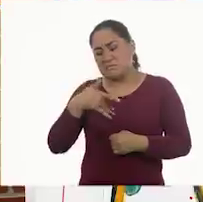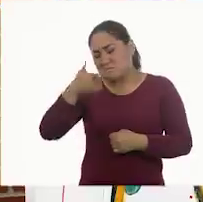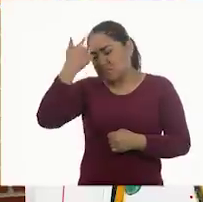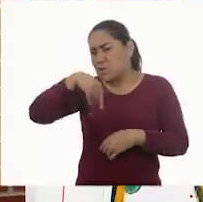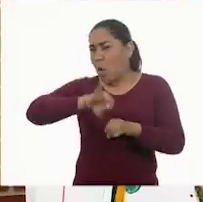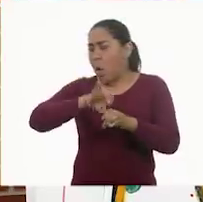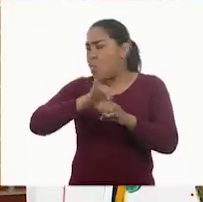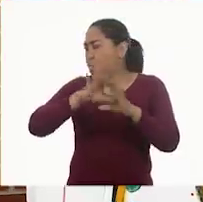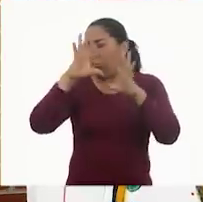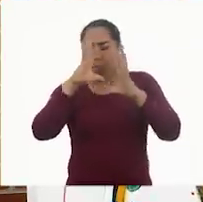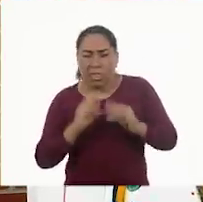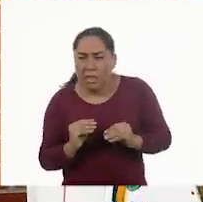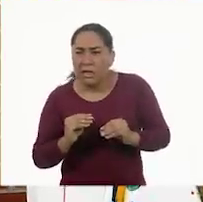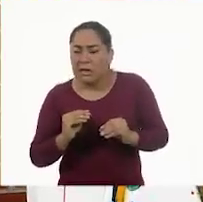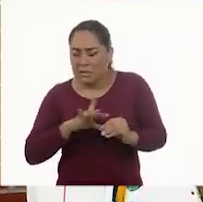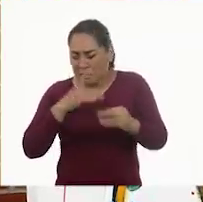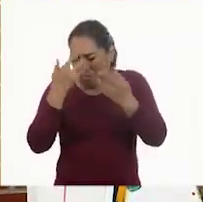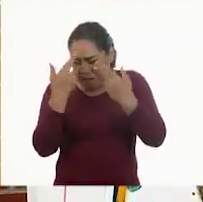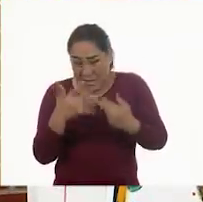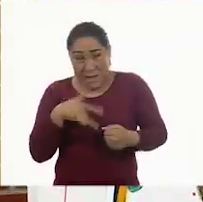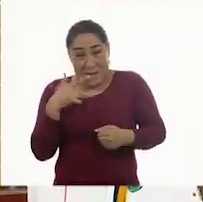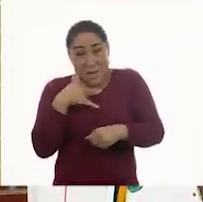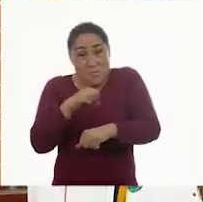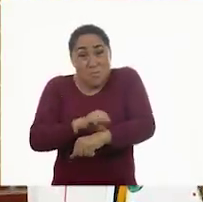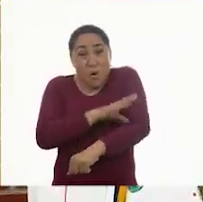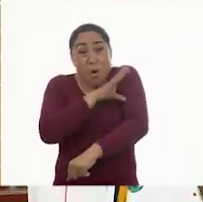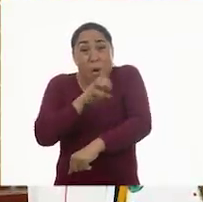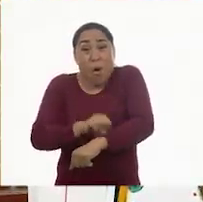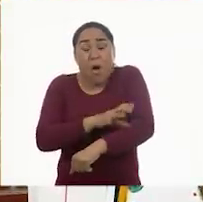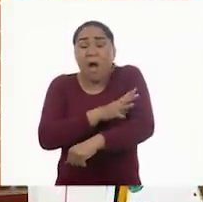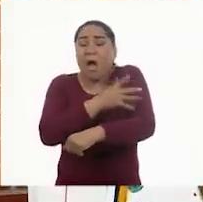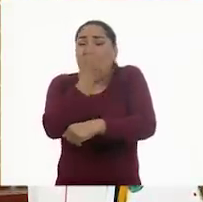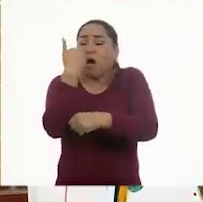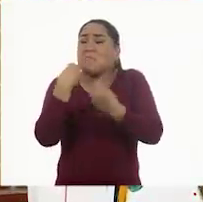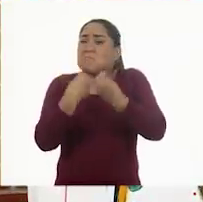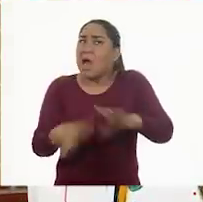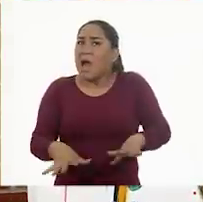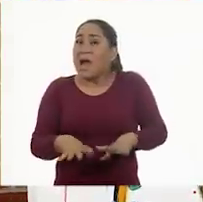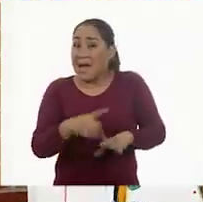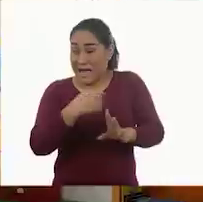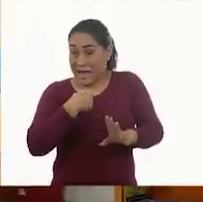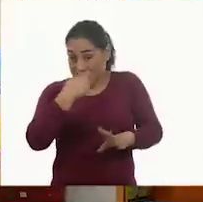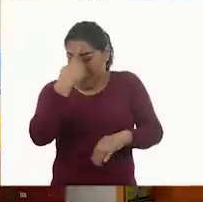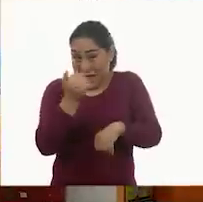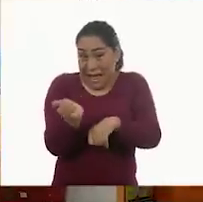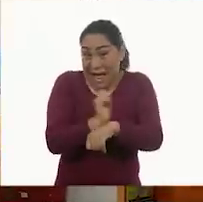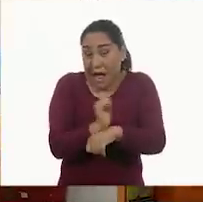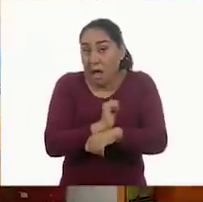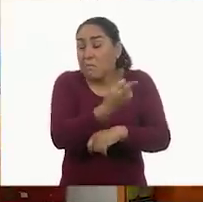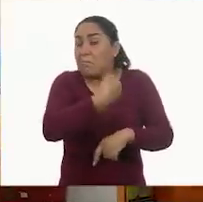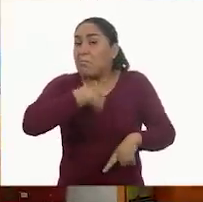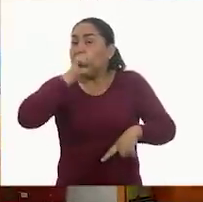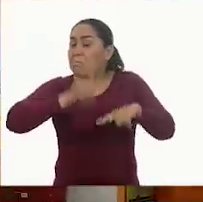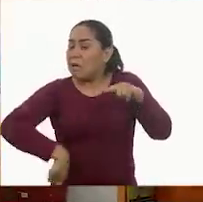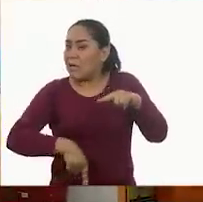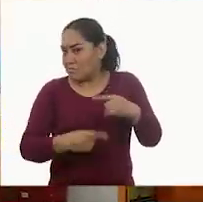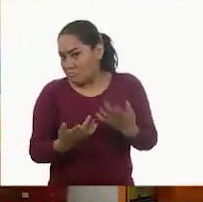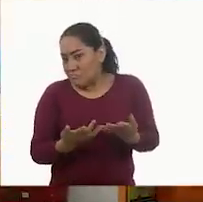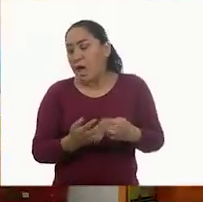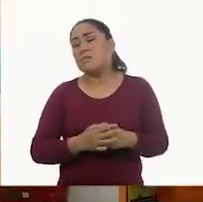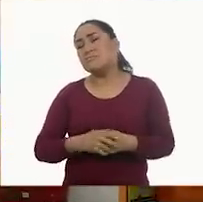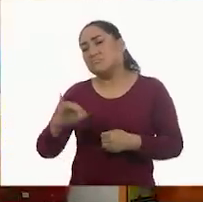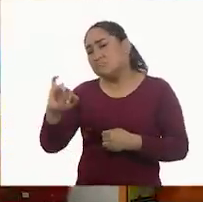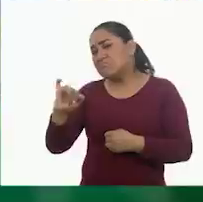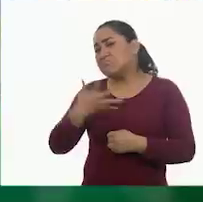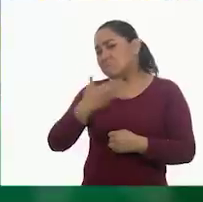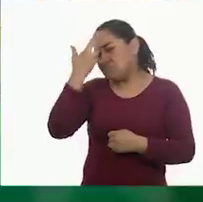piso, todas sus emociones. Por supuesto. Estaba muy triste porque le quitaron el papel. Sí, no la dejaron hacer lo que pues a ella le